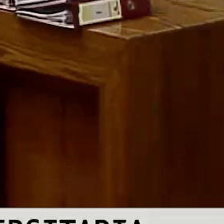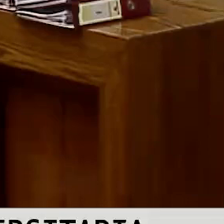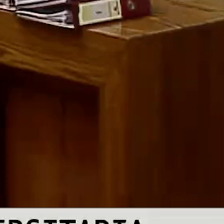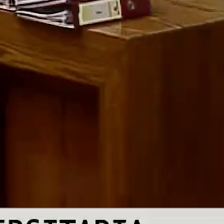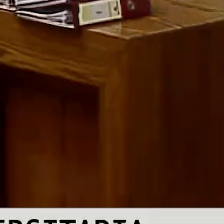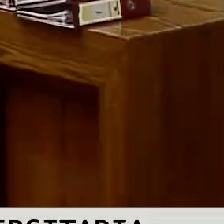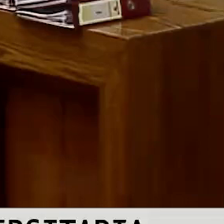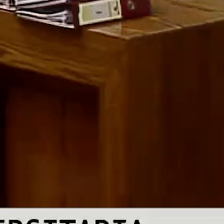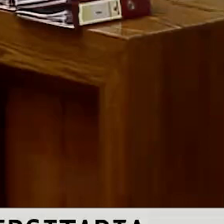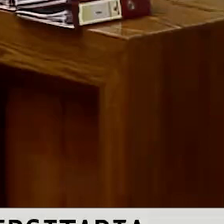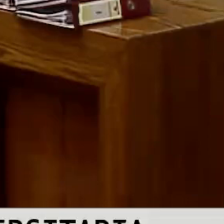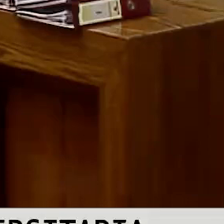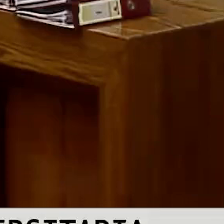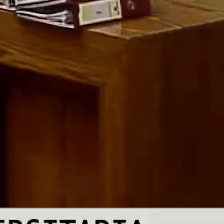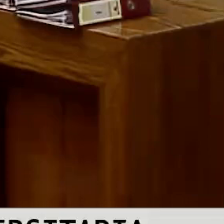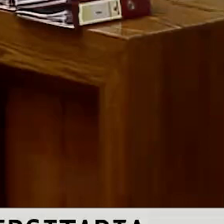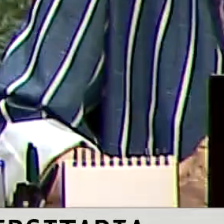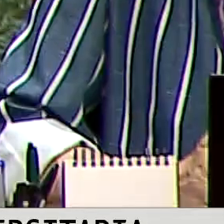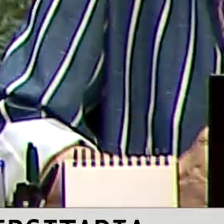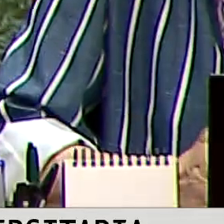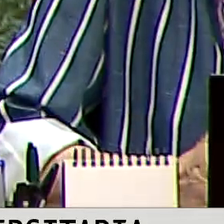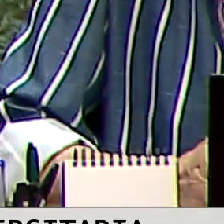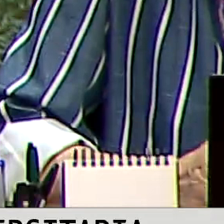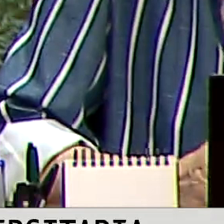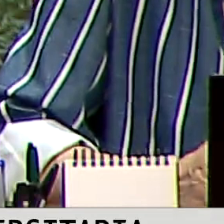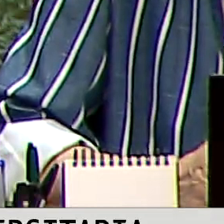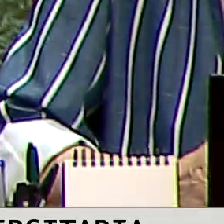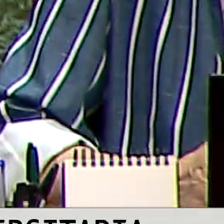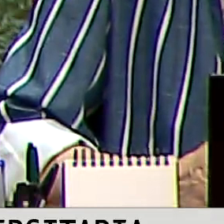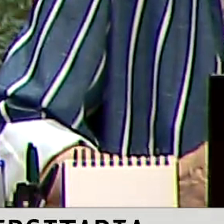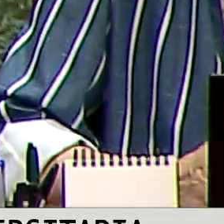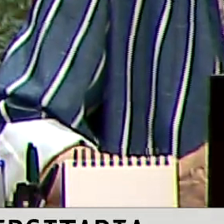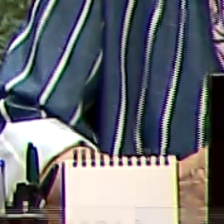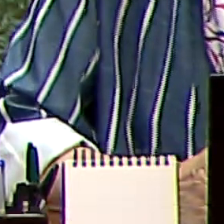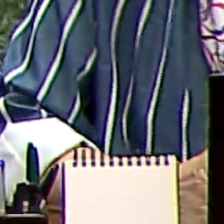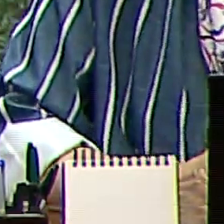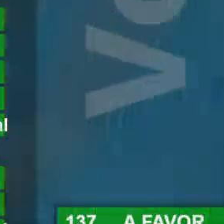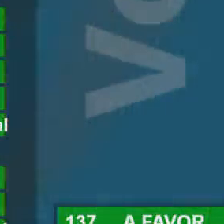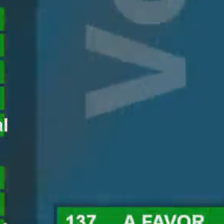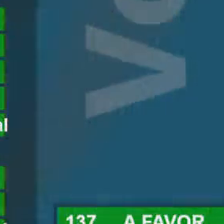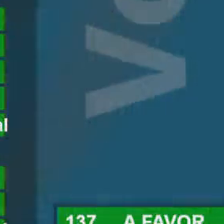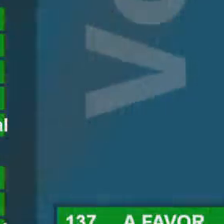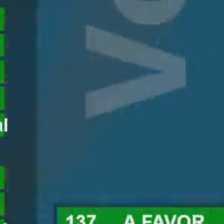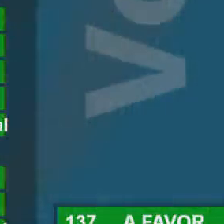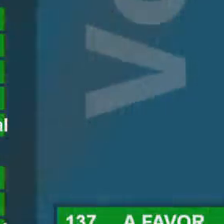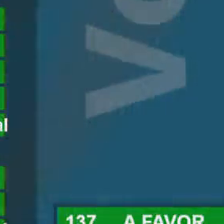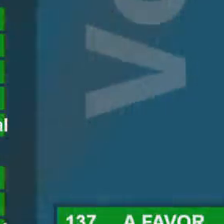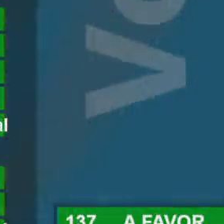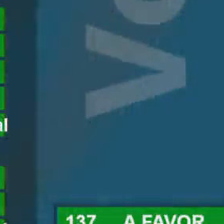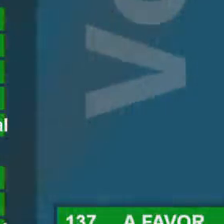sí resultado de la votación por la afirmativa